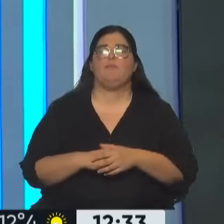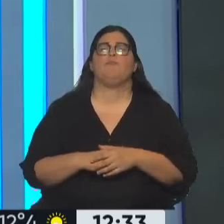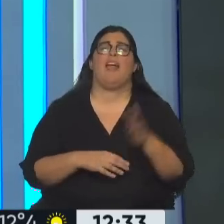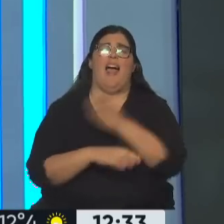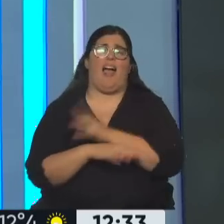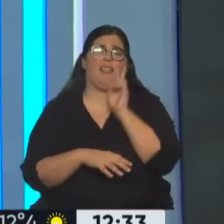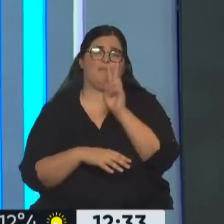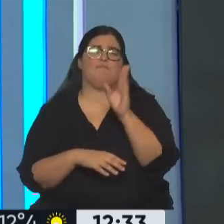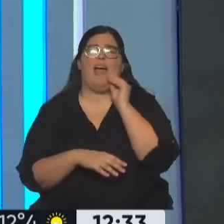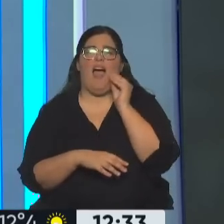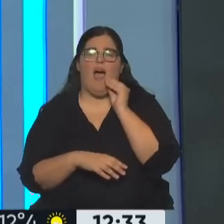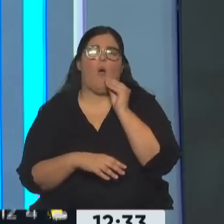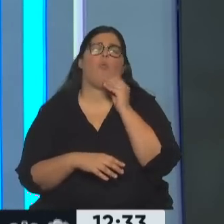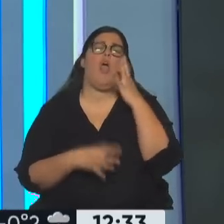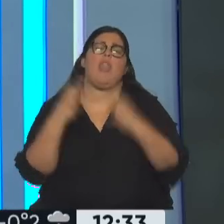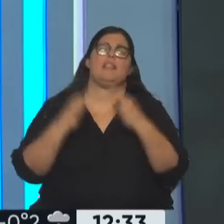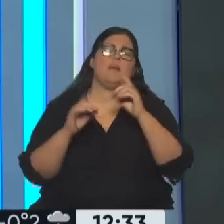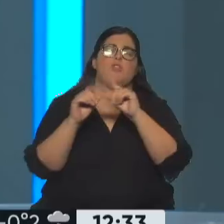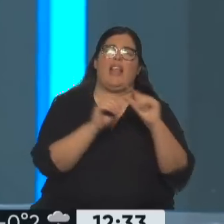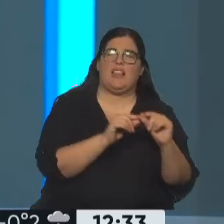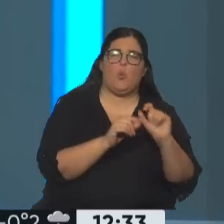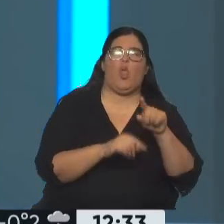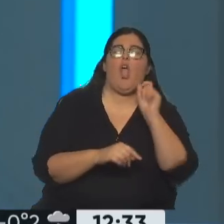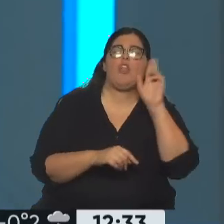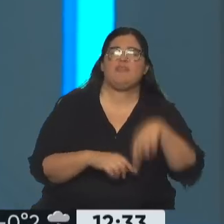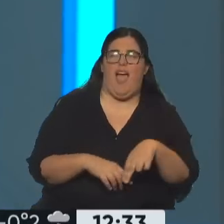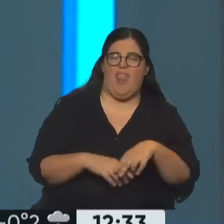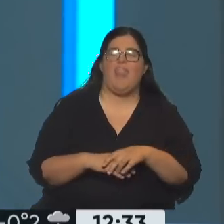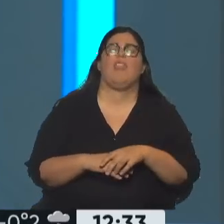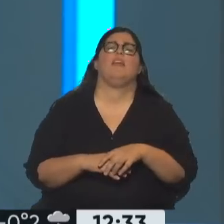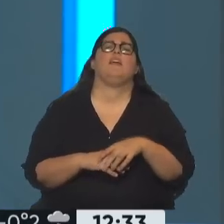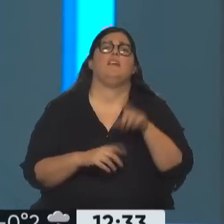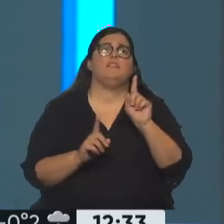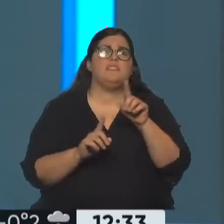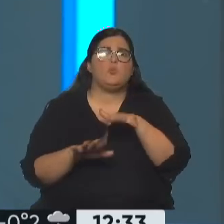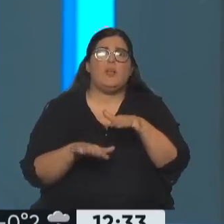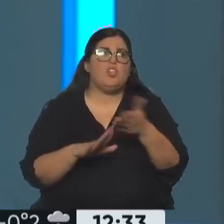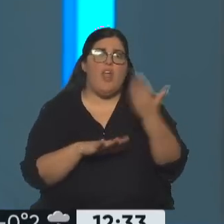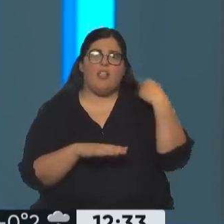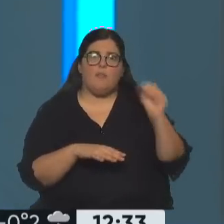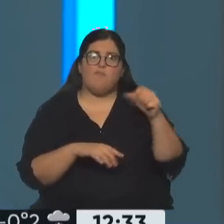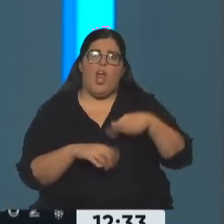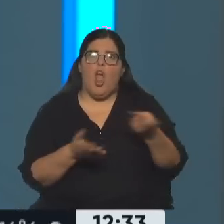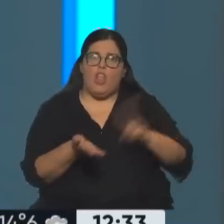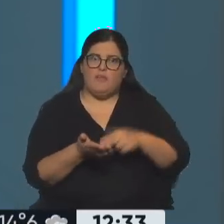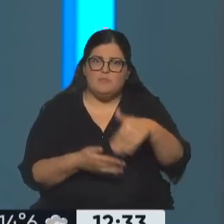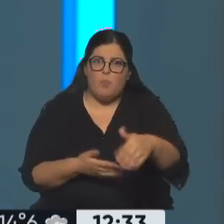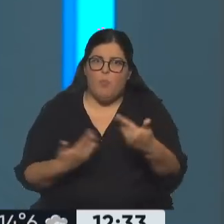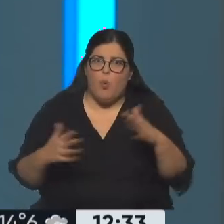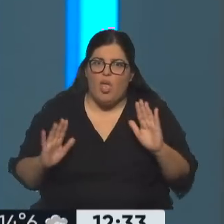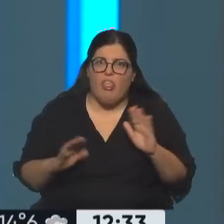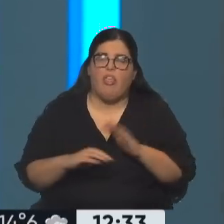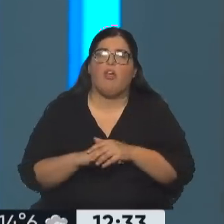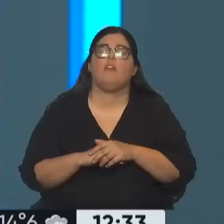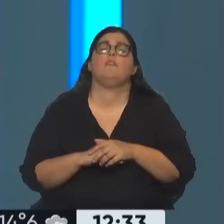de audio, analizábamos los 2 artículos del Tratado de la OTAN. ¿Lo que pasó se puede repetir? De hecho, se podría